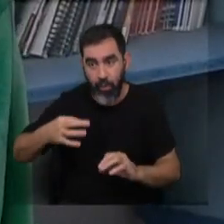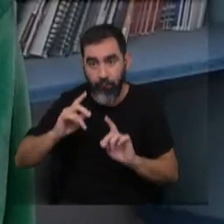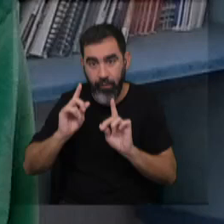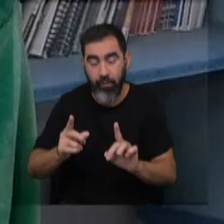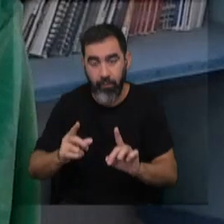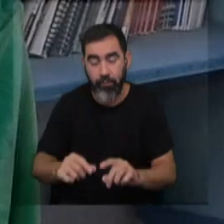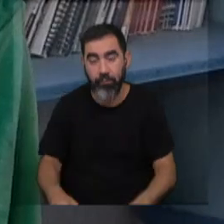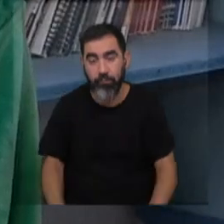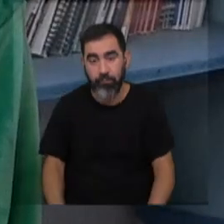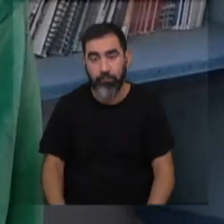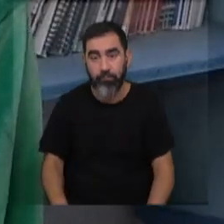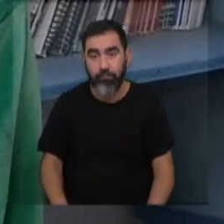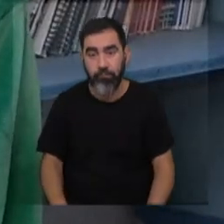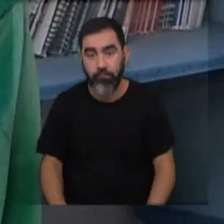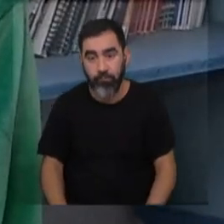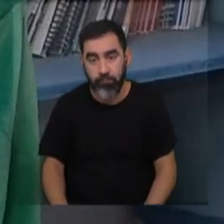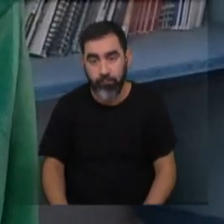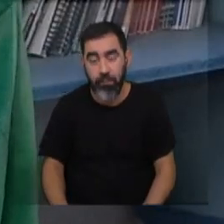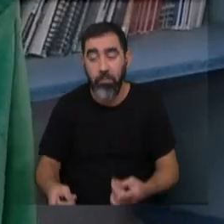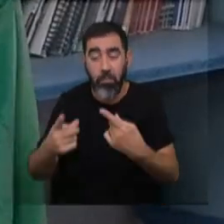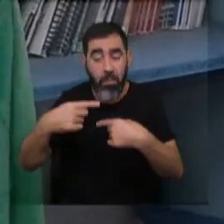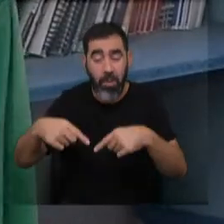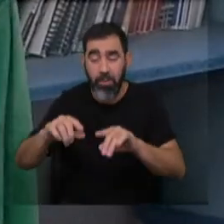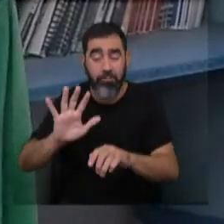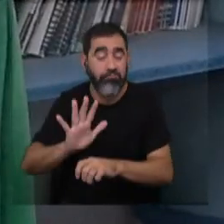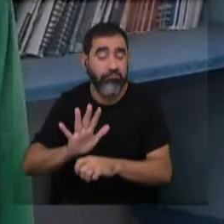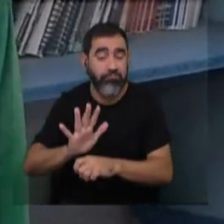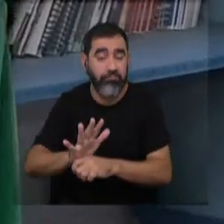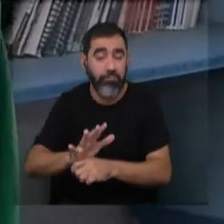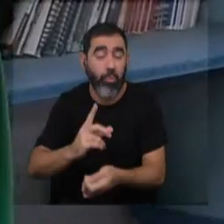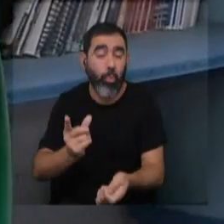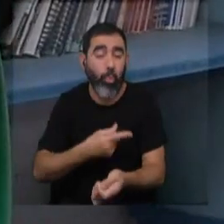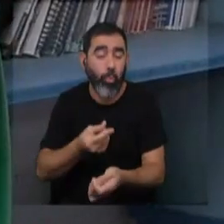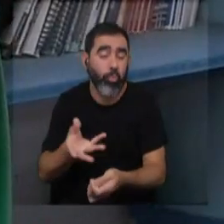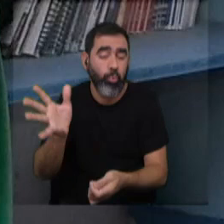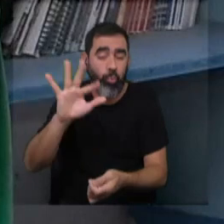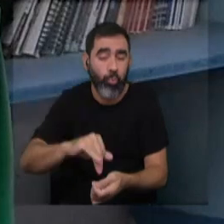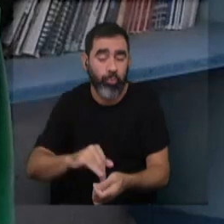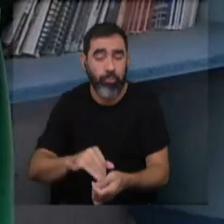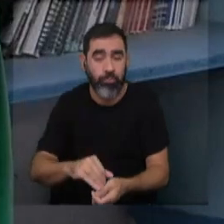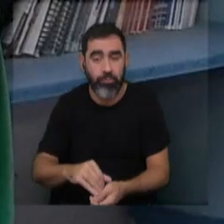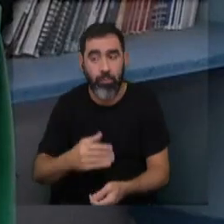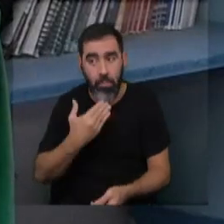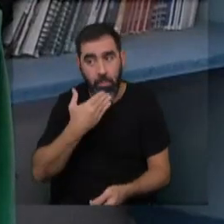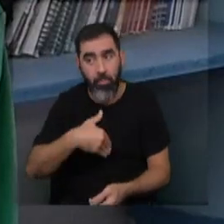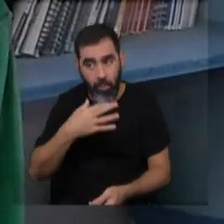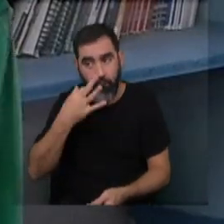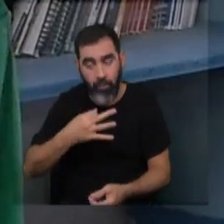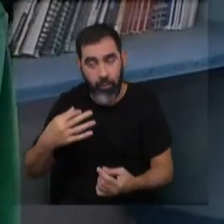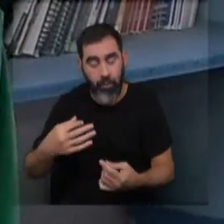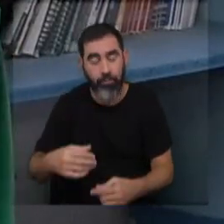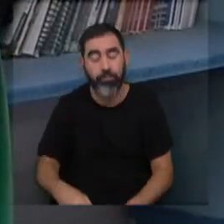vida. Y para ellos en realidad es eso, es como algo que es parte de su cotidiano, y eso fue como muy chocante,